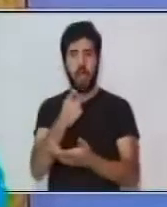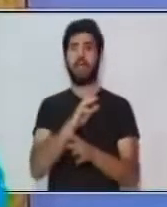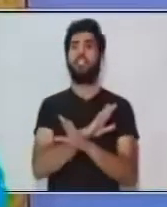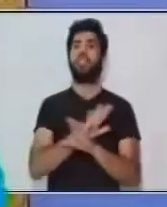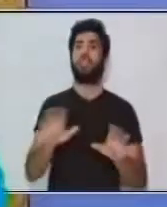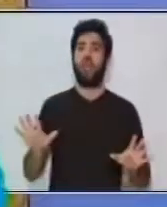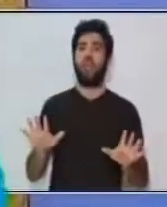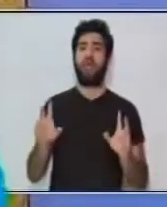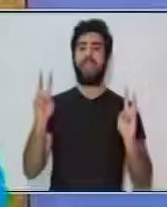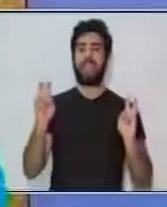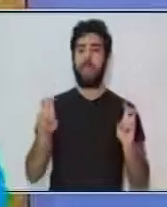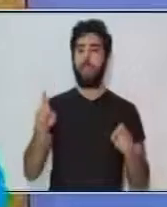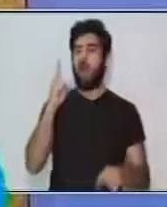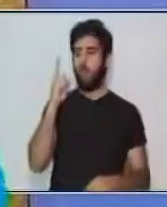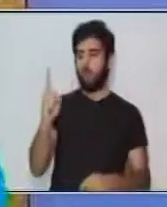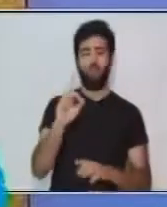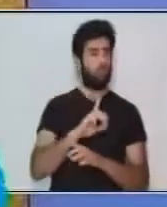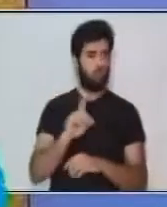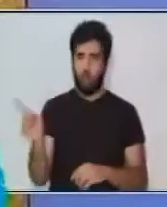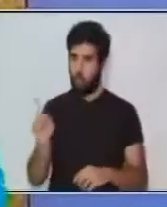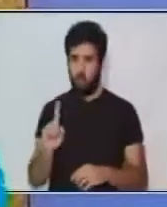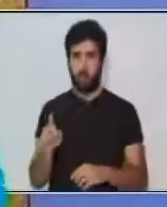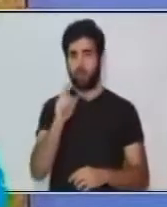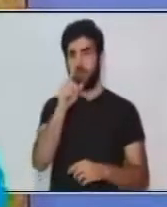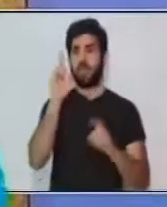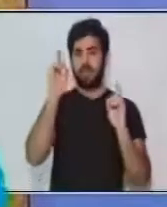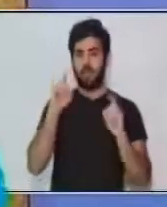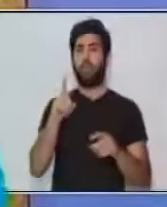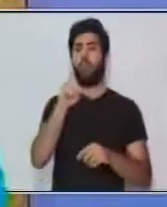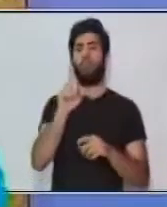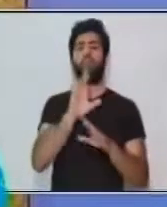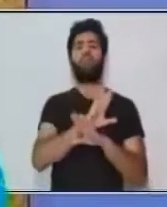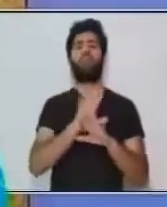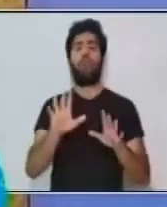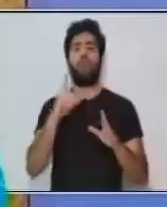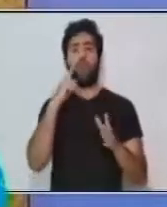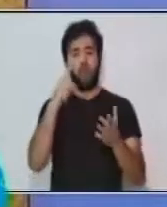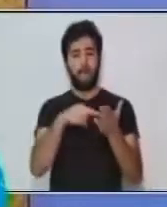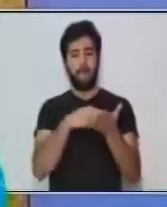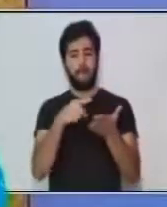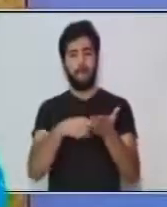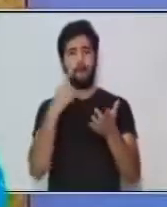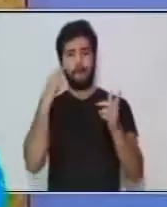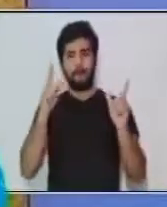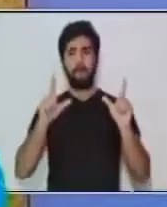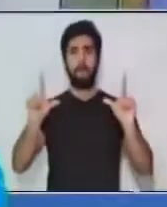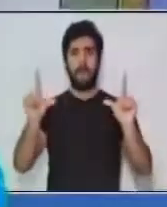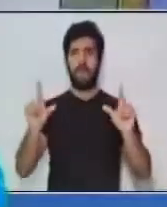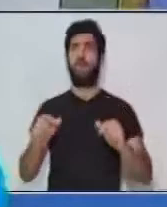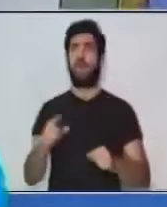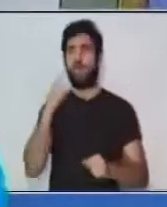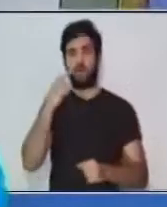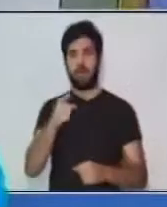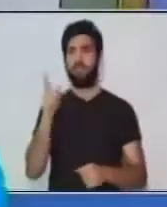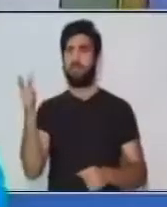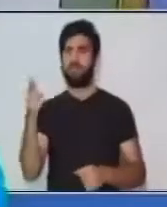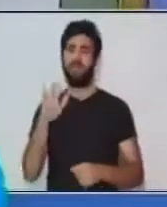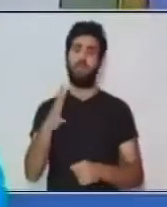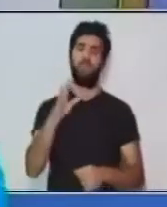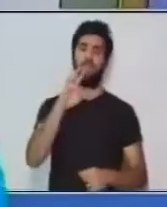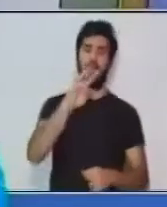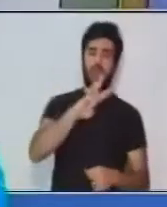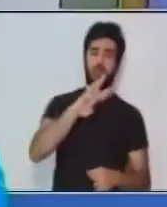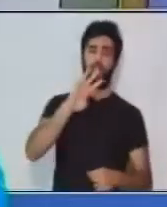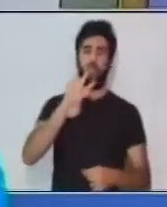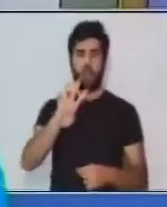solamente se abarque en una sola fuente, en este caso en una sola página web. Usted puede investigar entre 4 o 5 páginas